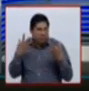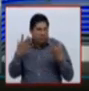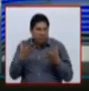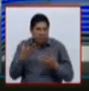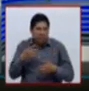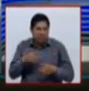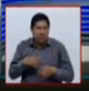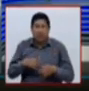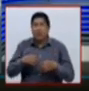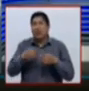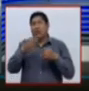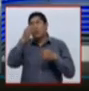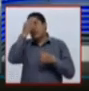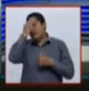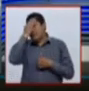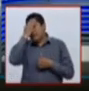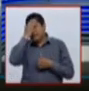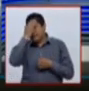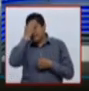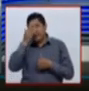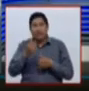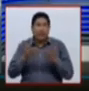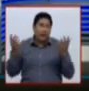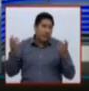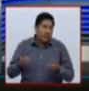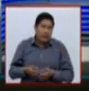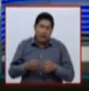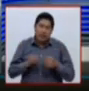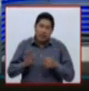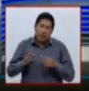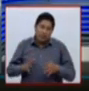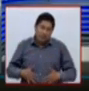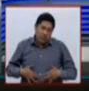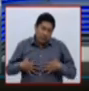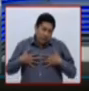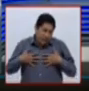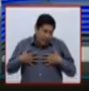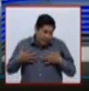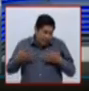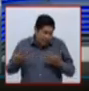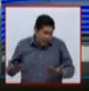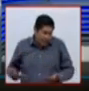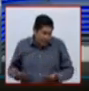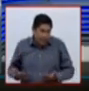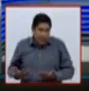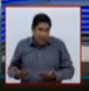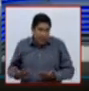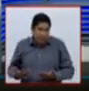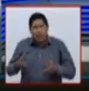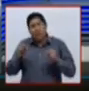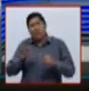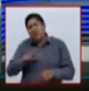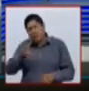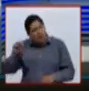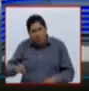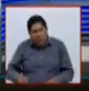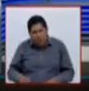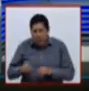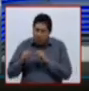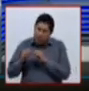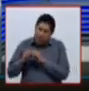la oportunidad, qué lamentable. Pero bueno, es un modo también de vivir, ¿no? El hecho es que para el club... No está bien. Claro. Para el